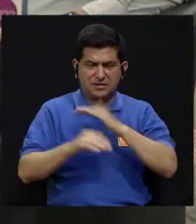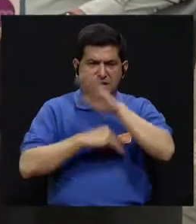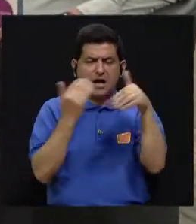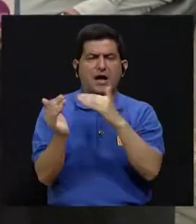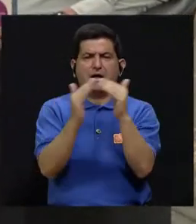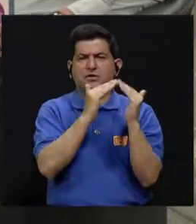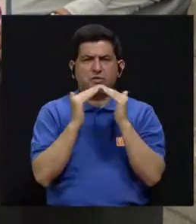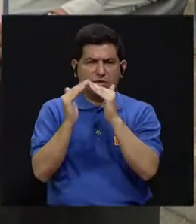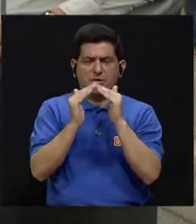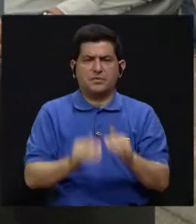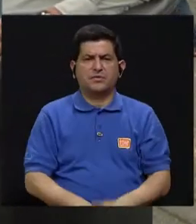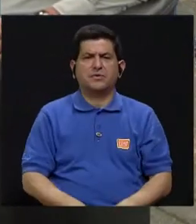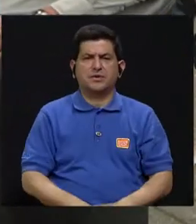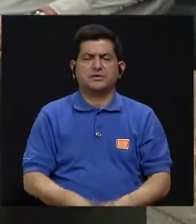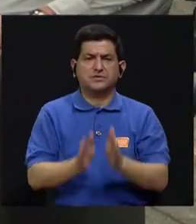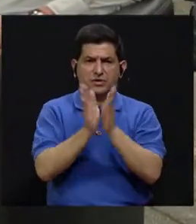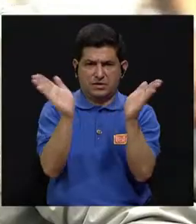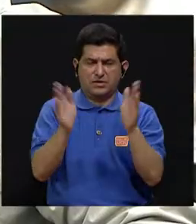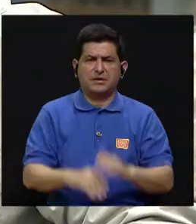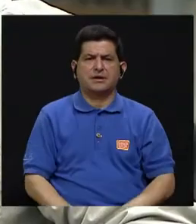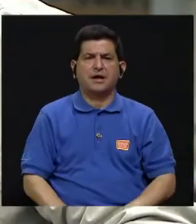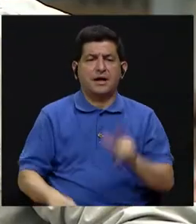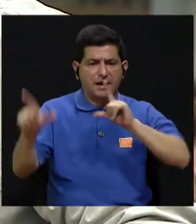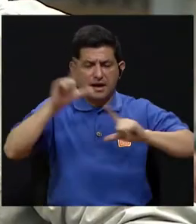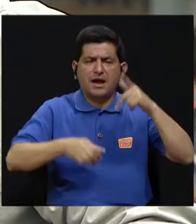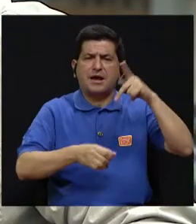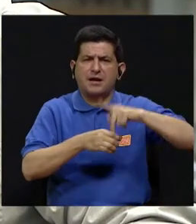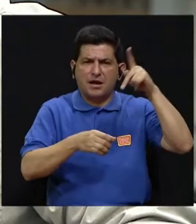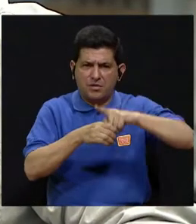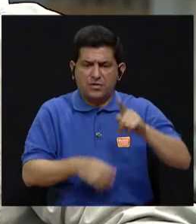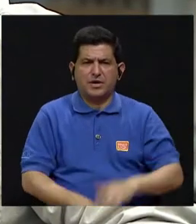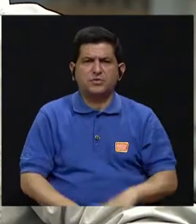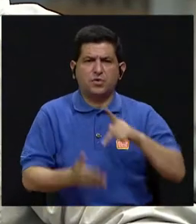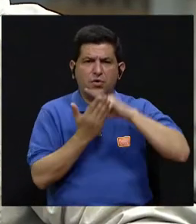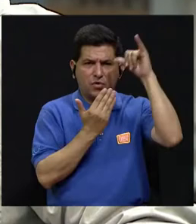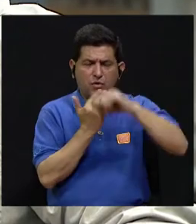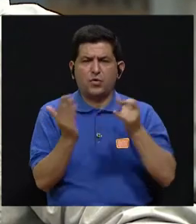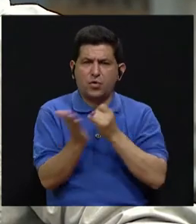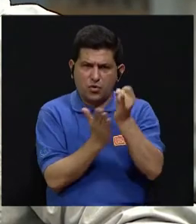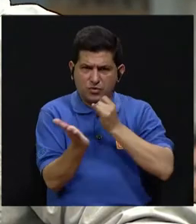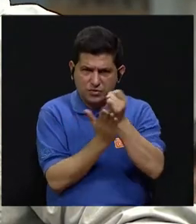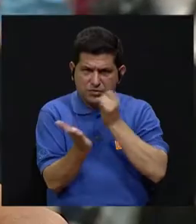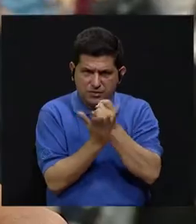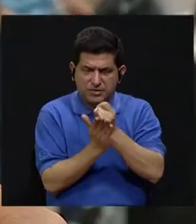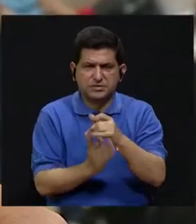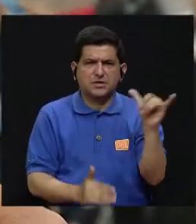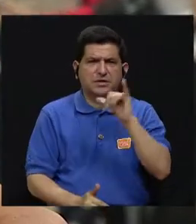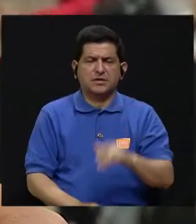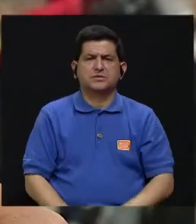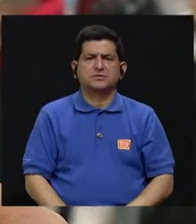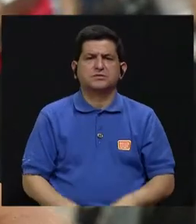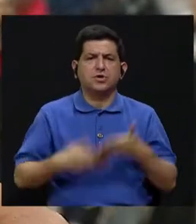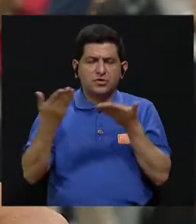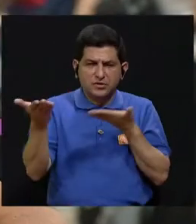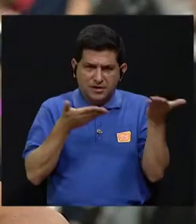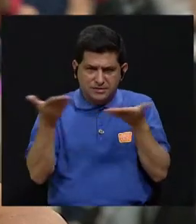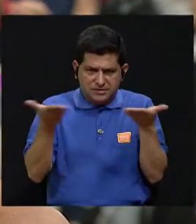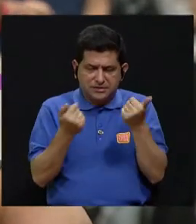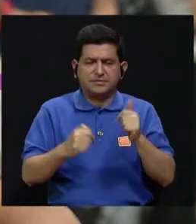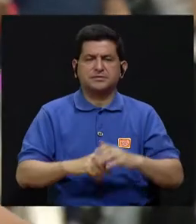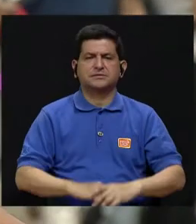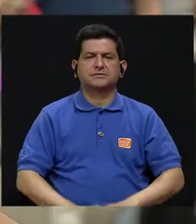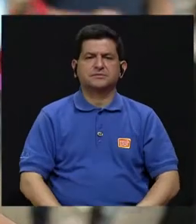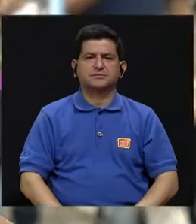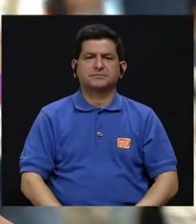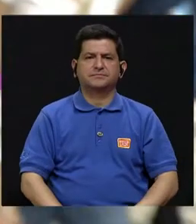a toda la población en general? ¿O? El laboratorio participa tanto en lo que son proyectos de investigación como lo que es la prestación de